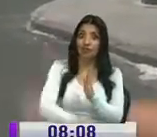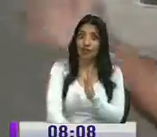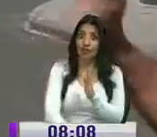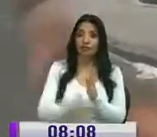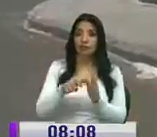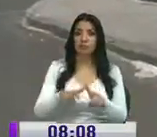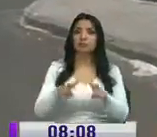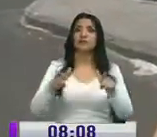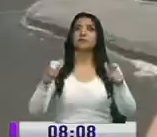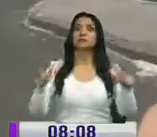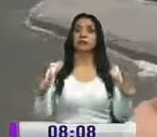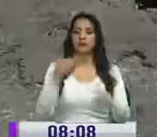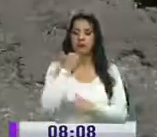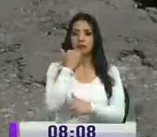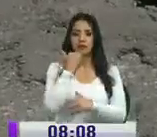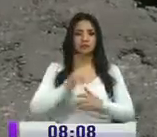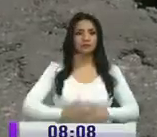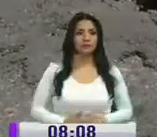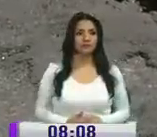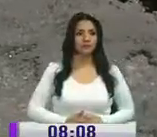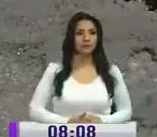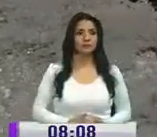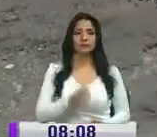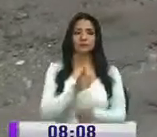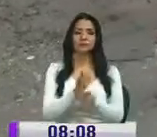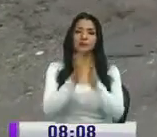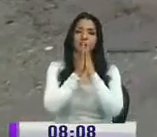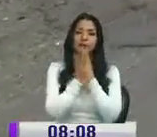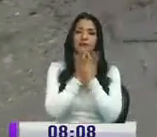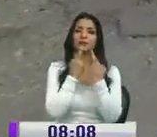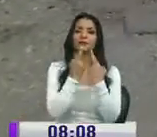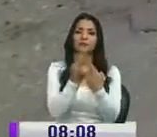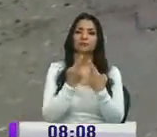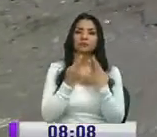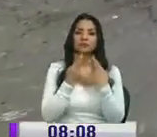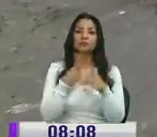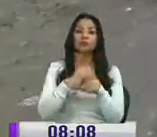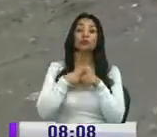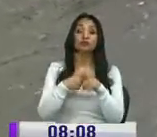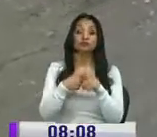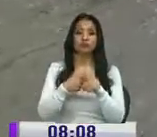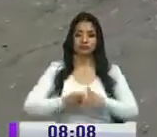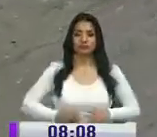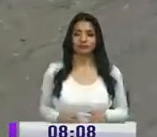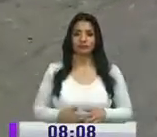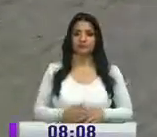más grande, ya como cuento. Ellos solicitan una respuesta urgente. En Quito informó Andrea Orbe.